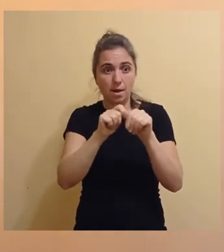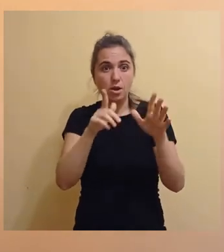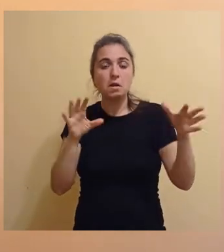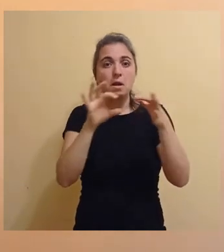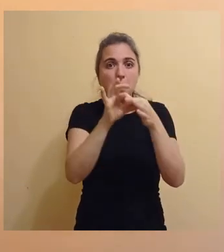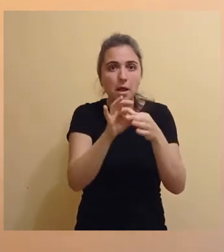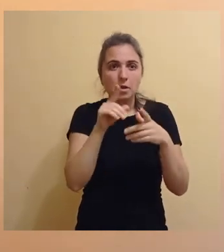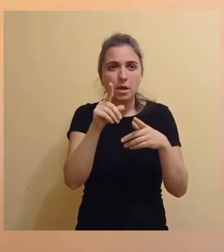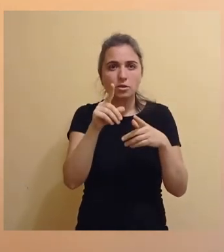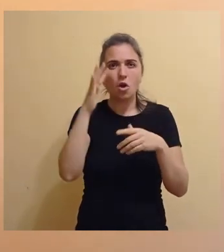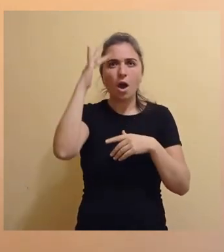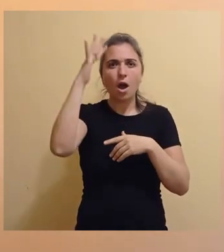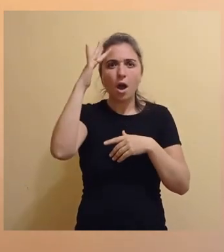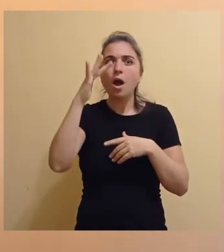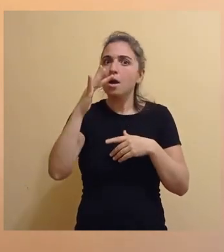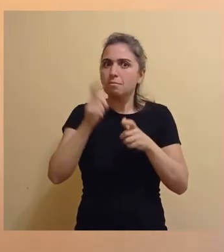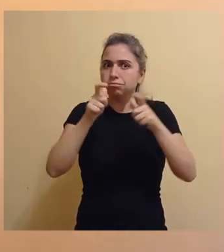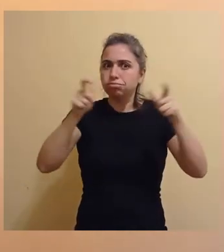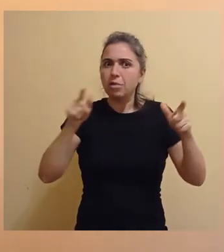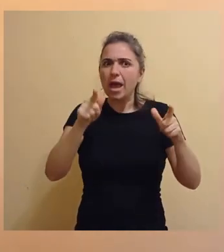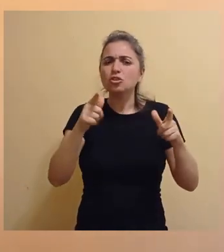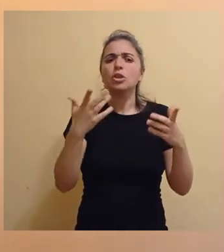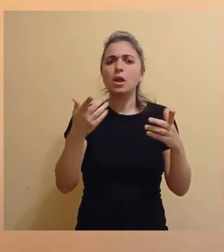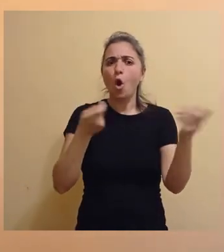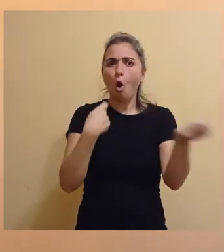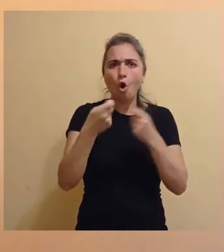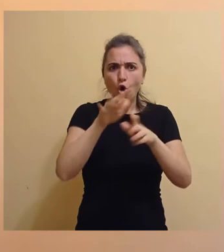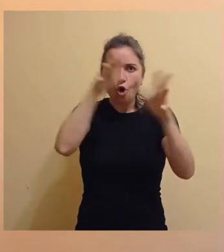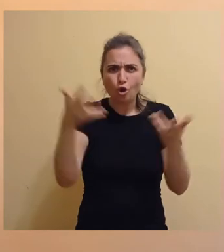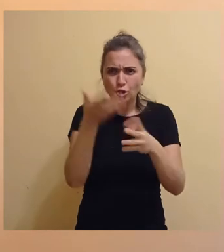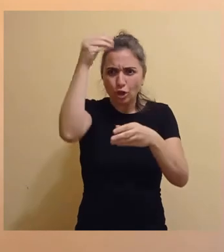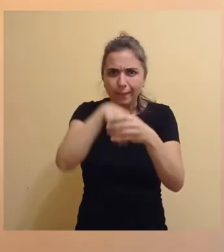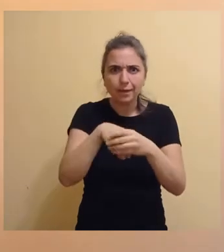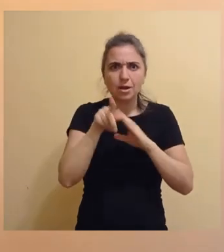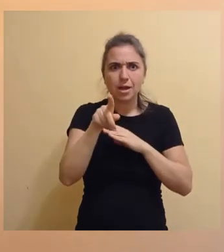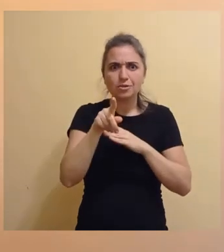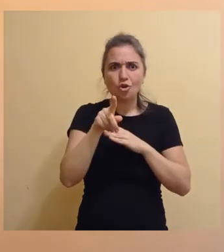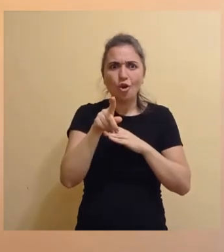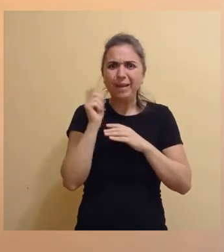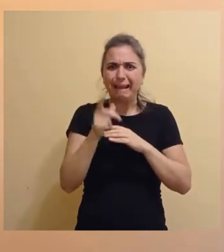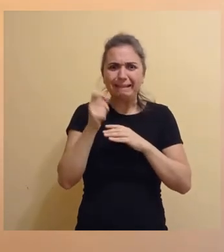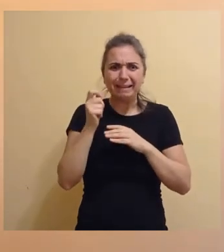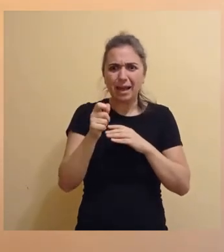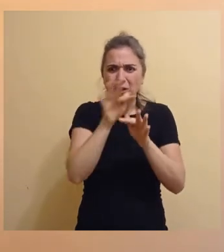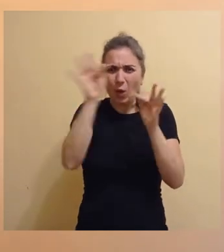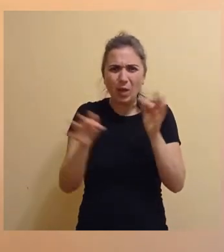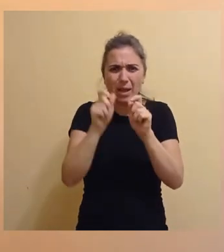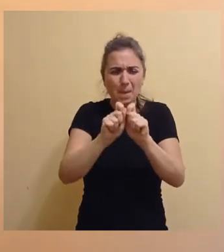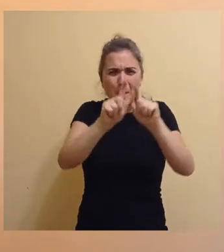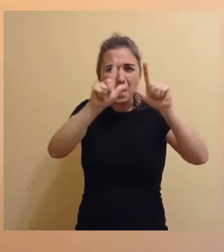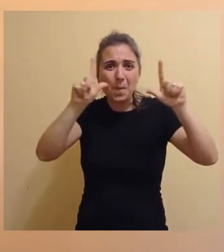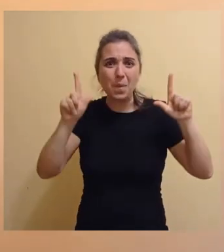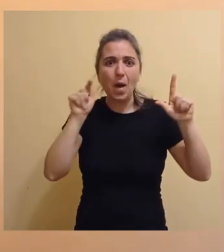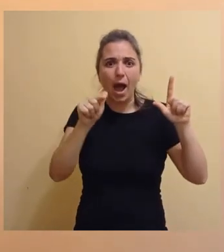cómo ha aumentado mucho en las adolescencias, ocurre mucho con el cibercontrol. Es como todo el rato estás expuesta a